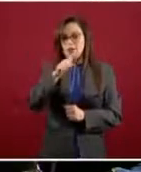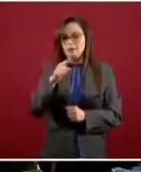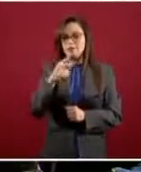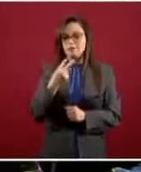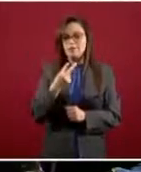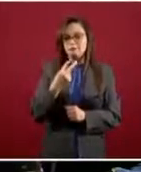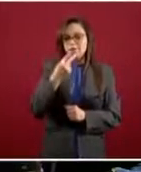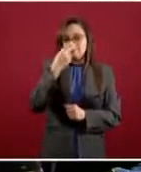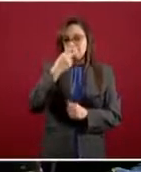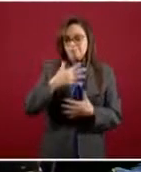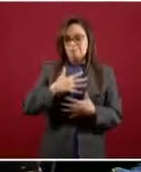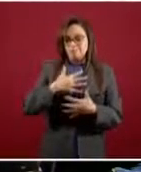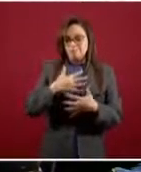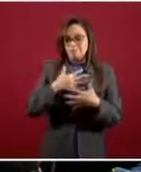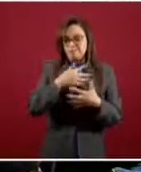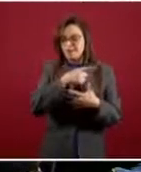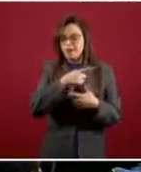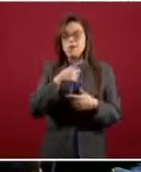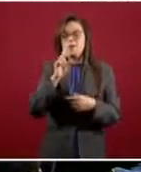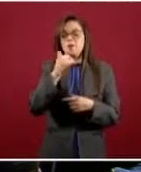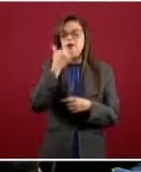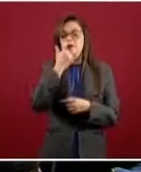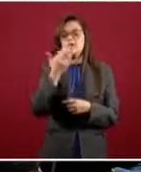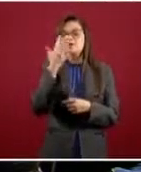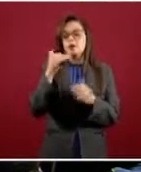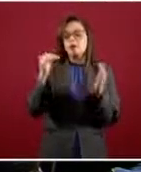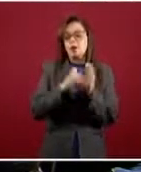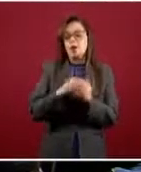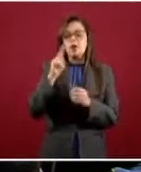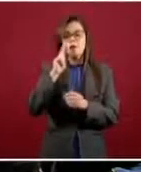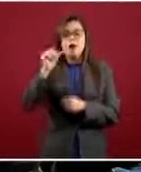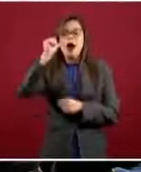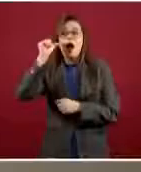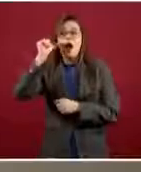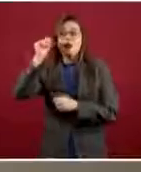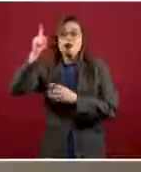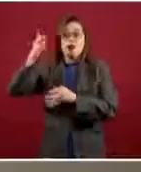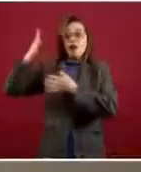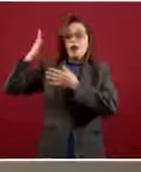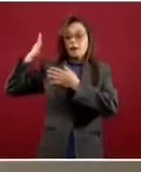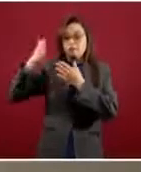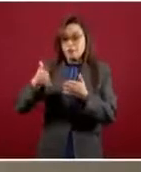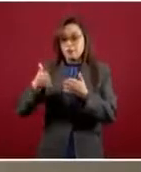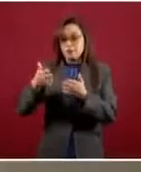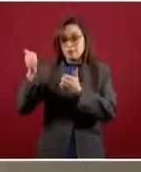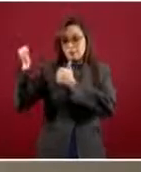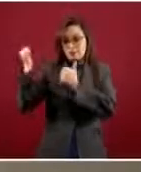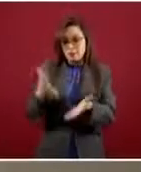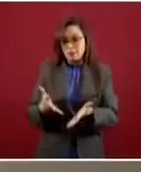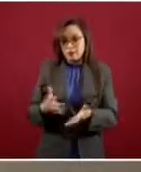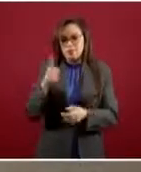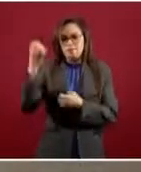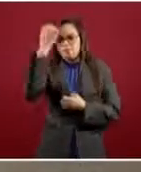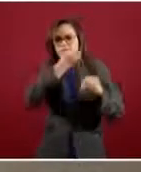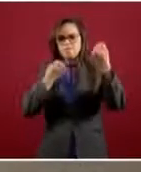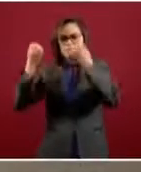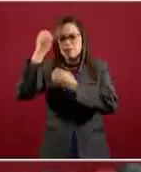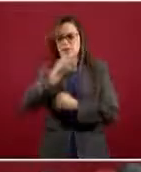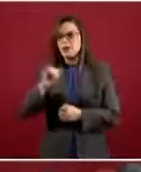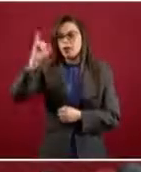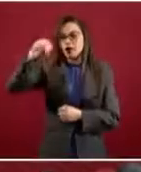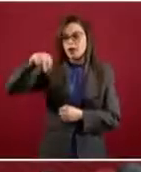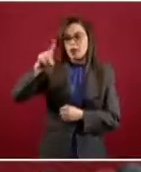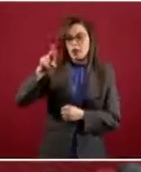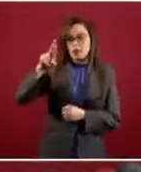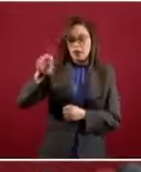de 50,000 pruebas, llegaron de China ayer, están siendo evaluadas en el INDRE, el Laboratorio Nacional de Referencia que dirige